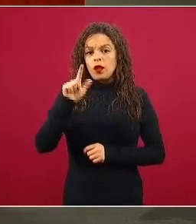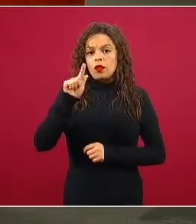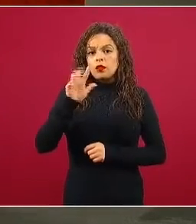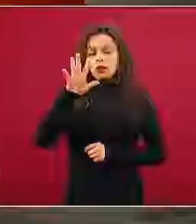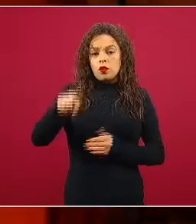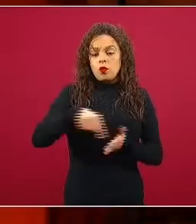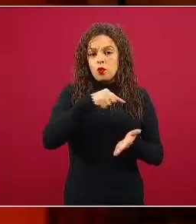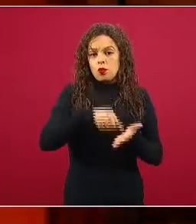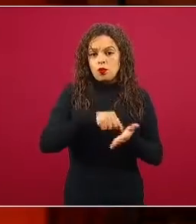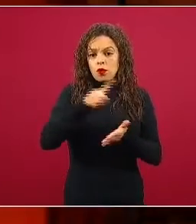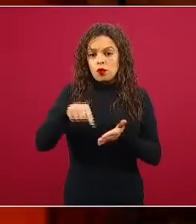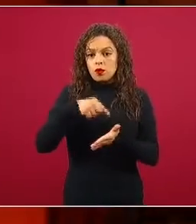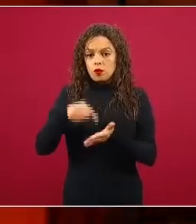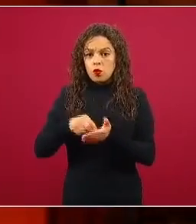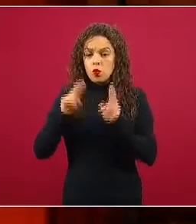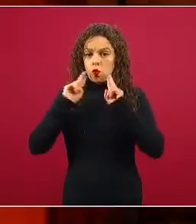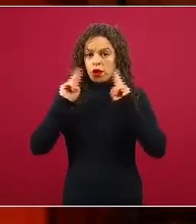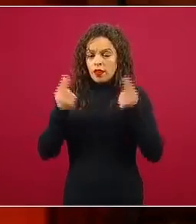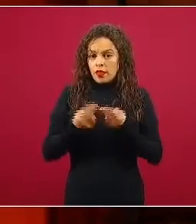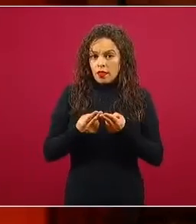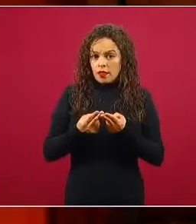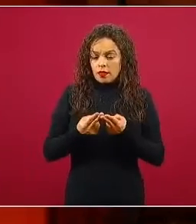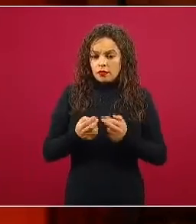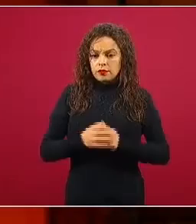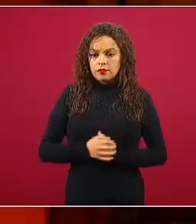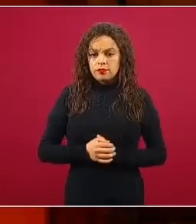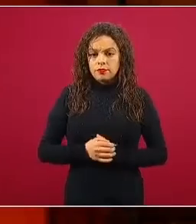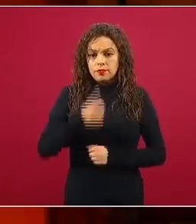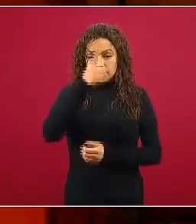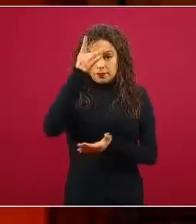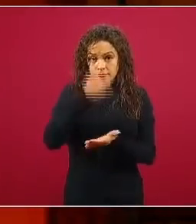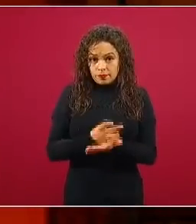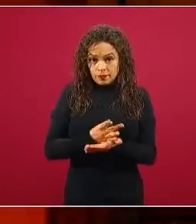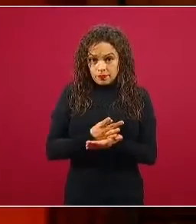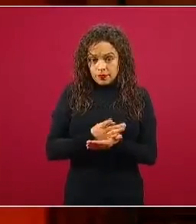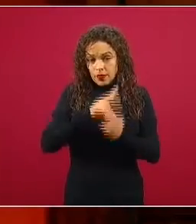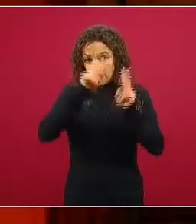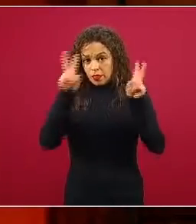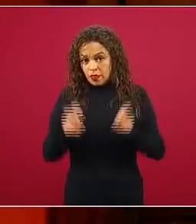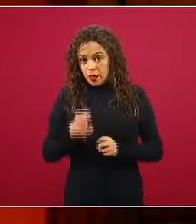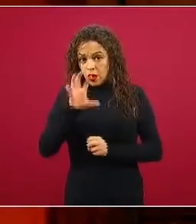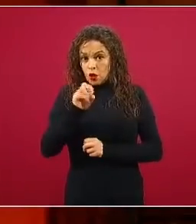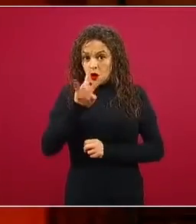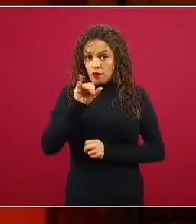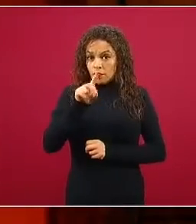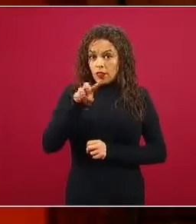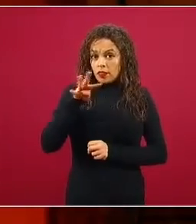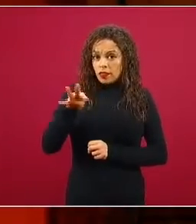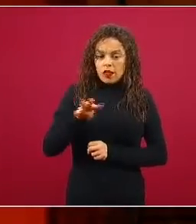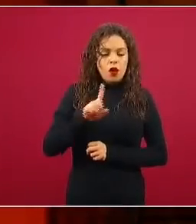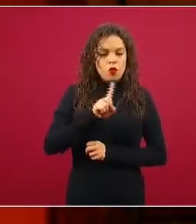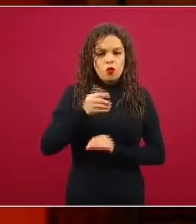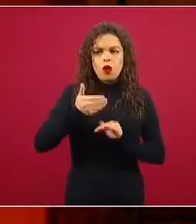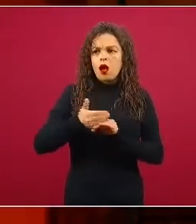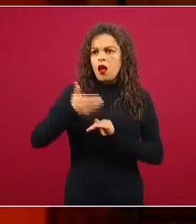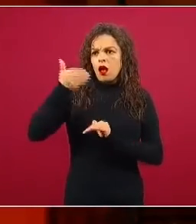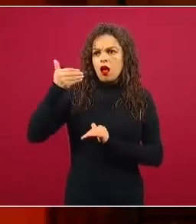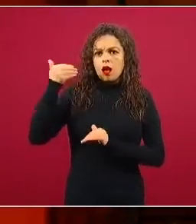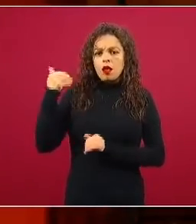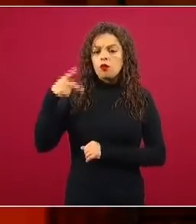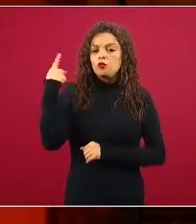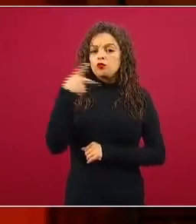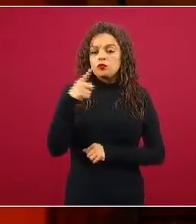sido definidas no para el tema específico de COVID-19, venían ya realizando su función